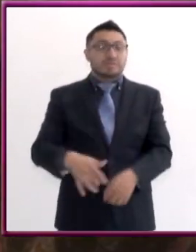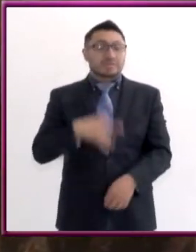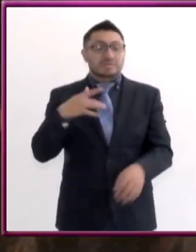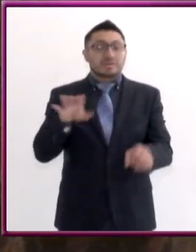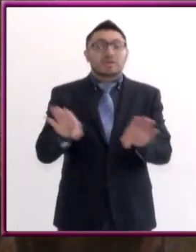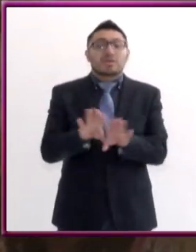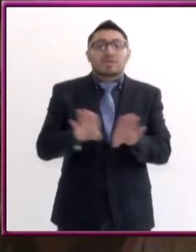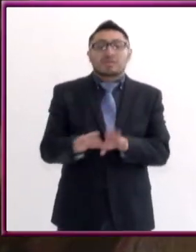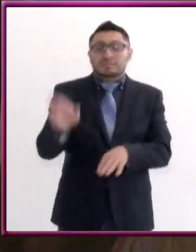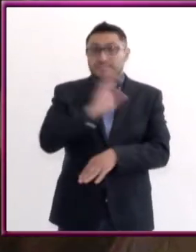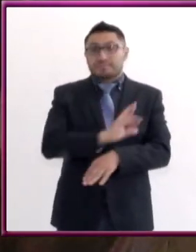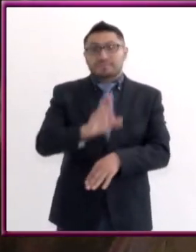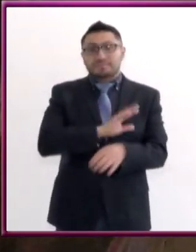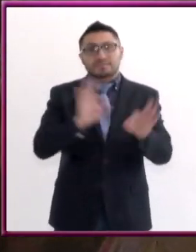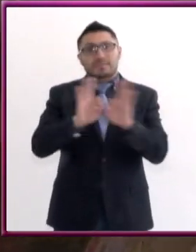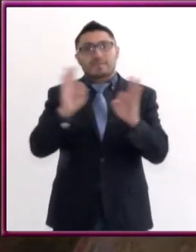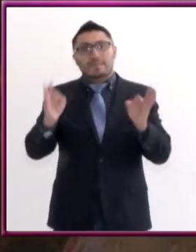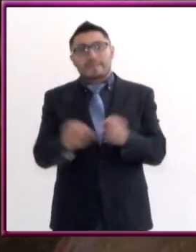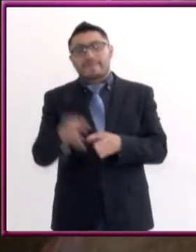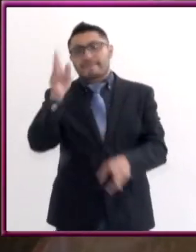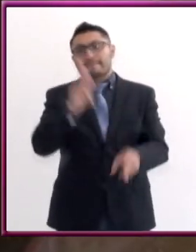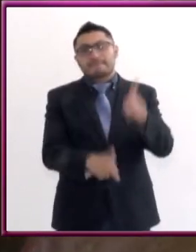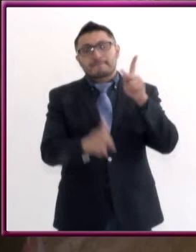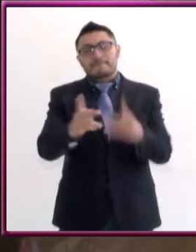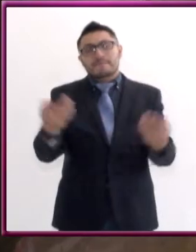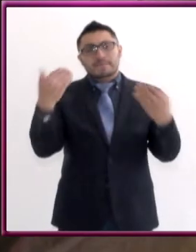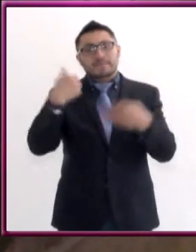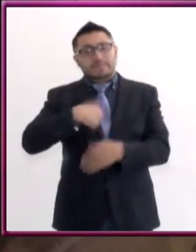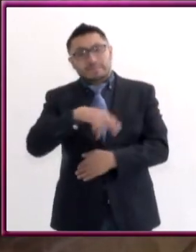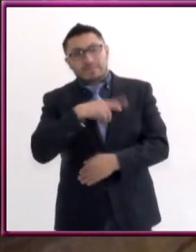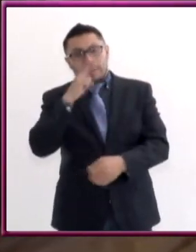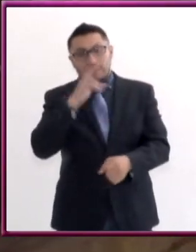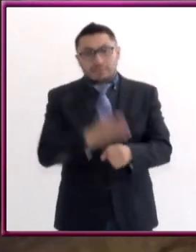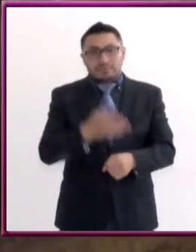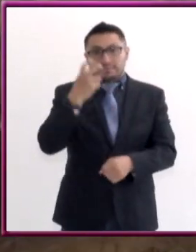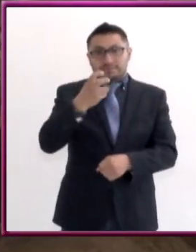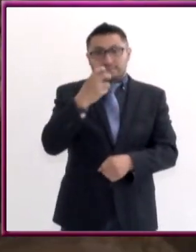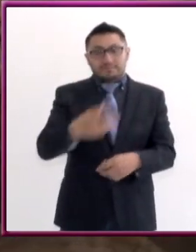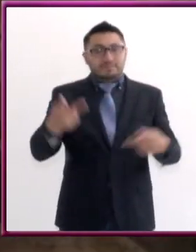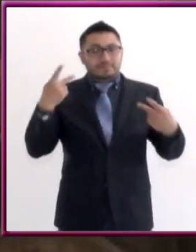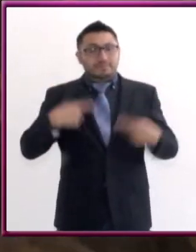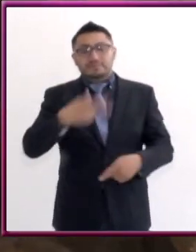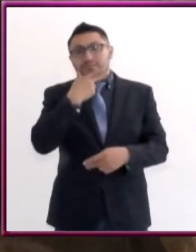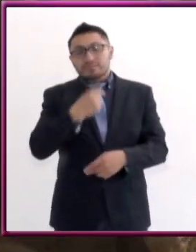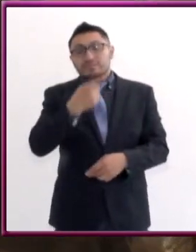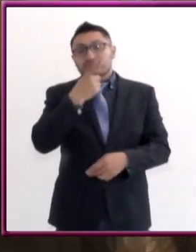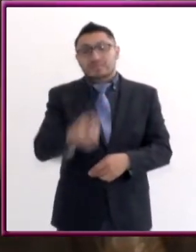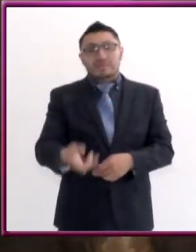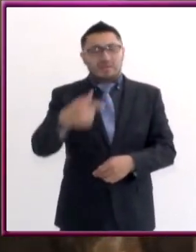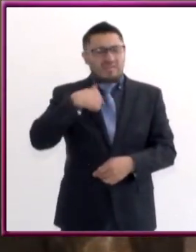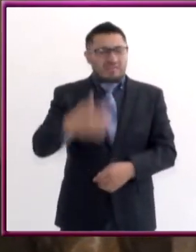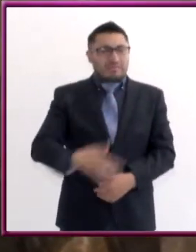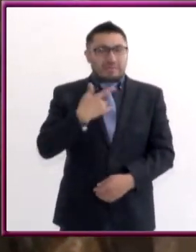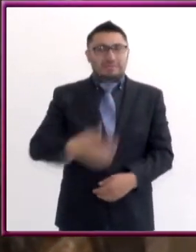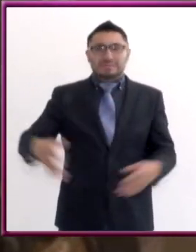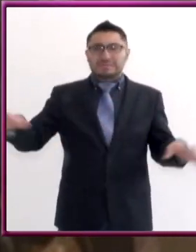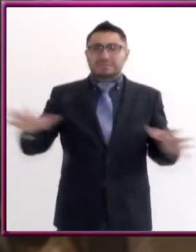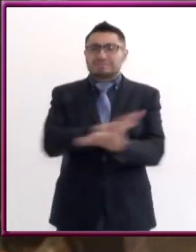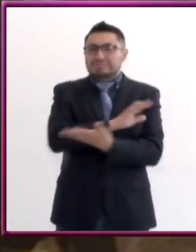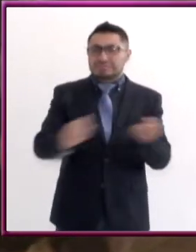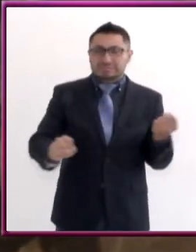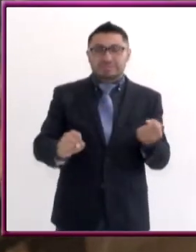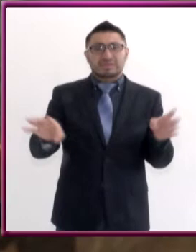sentimos, particularmente la forma en la que narramos nuestras emociones. Para este autor decir "me siento